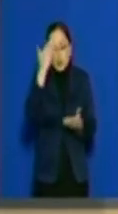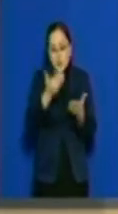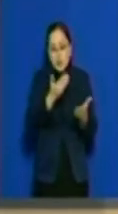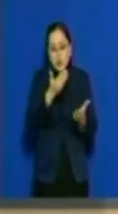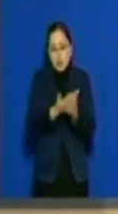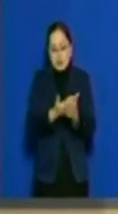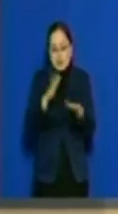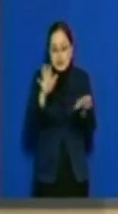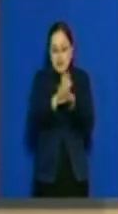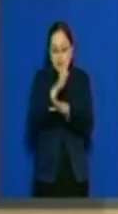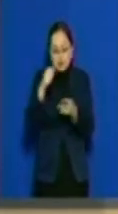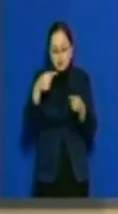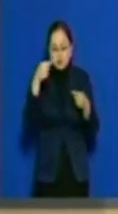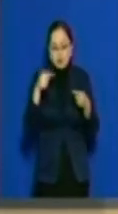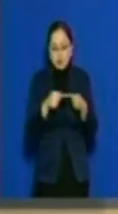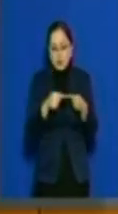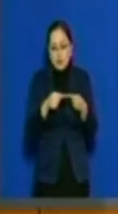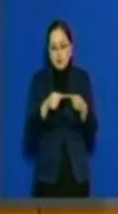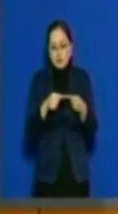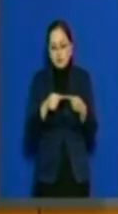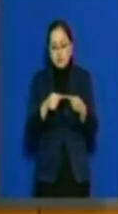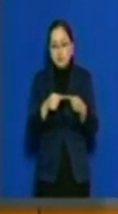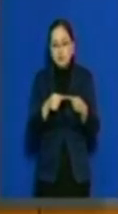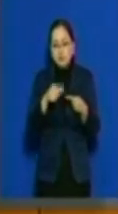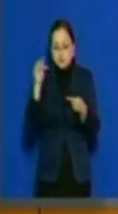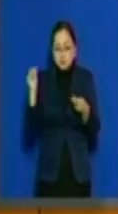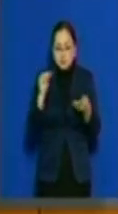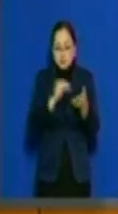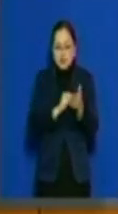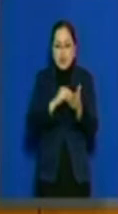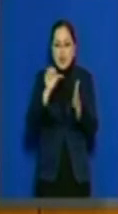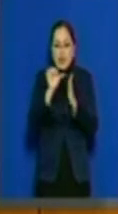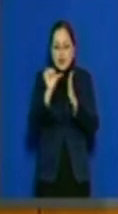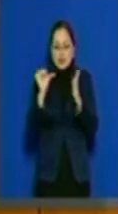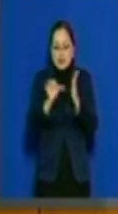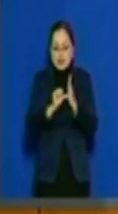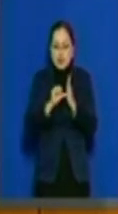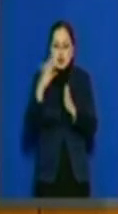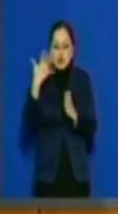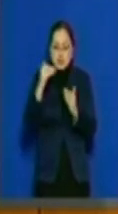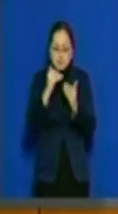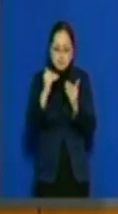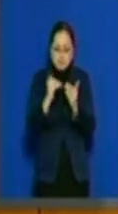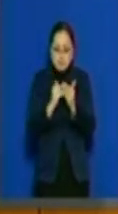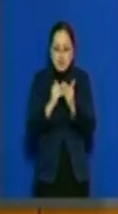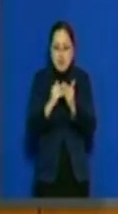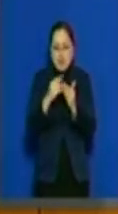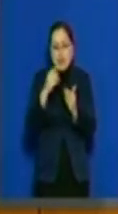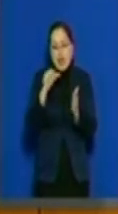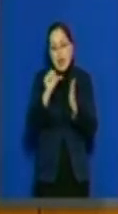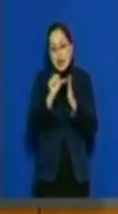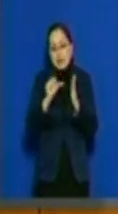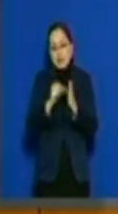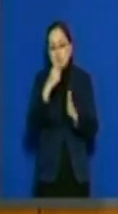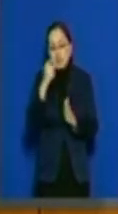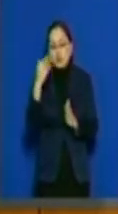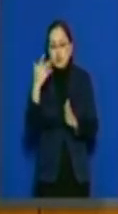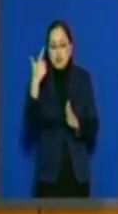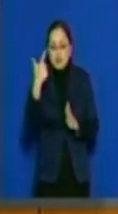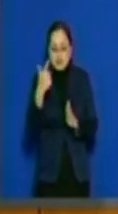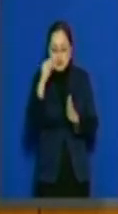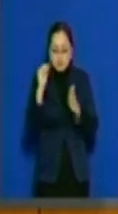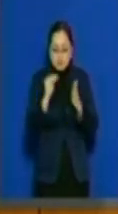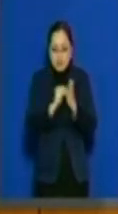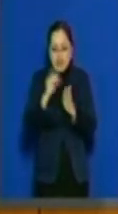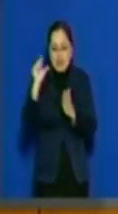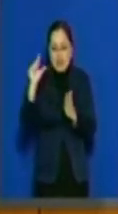lo siguiente. Primero, se adiciona el artículo 10 bis y un párrafo al artículo 157 de la